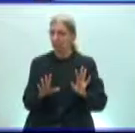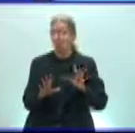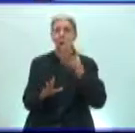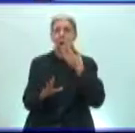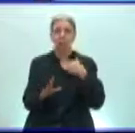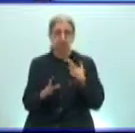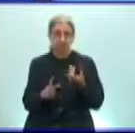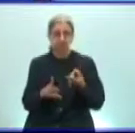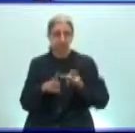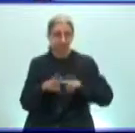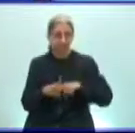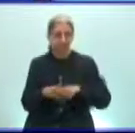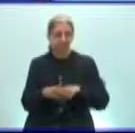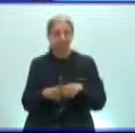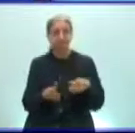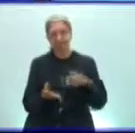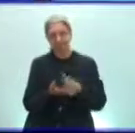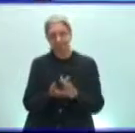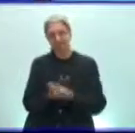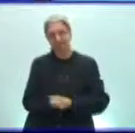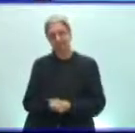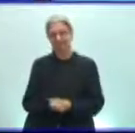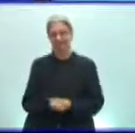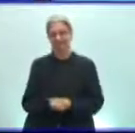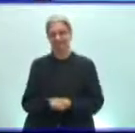resuelve. Continuamos.